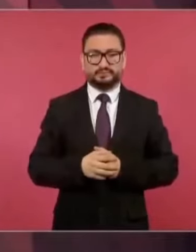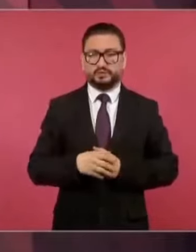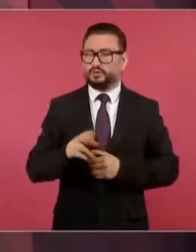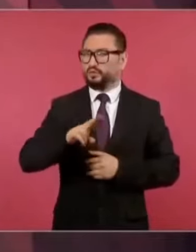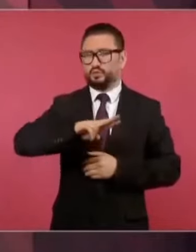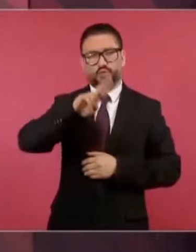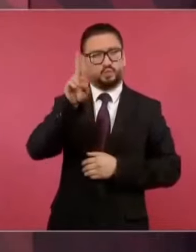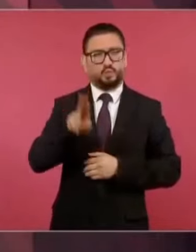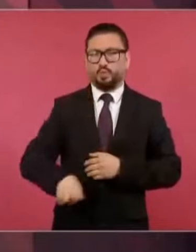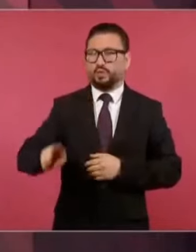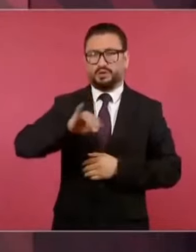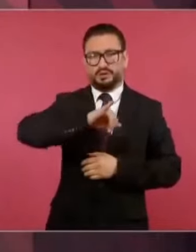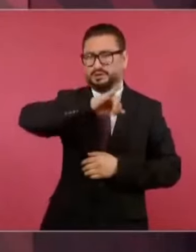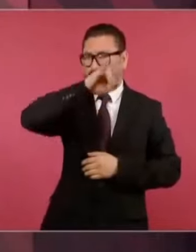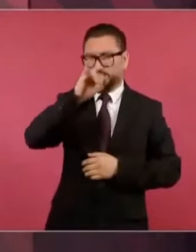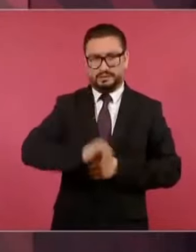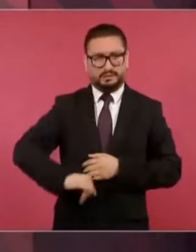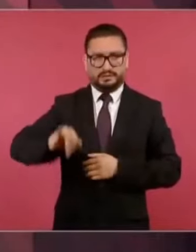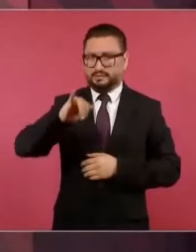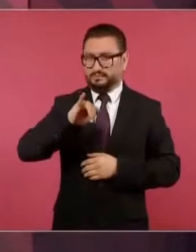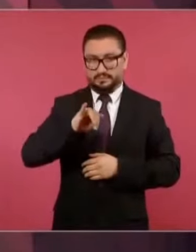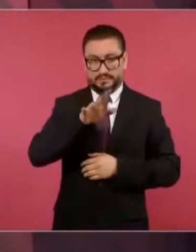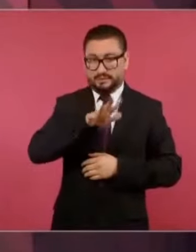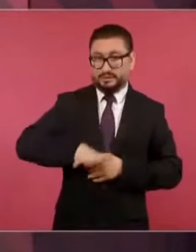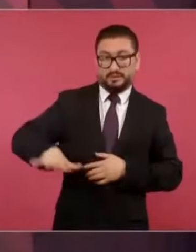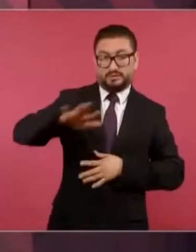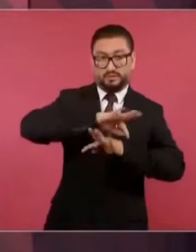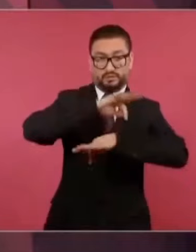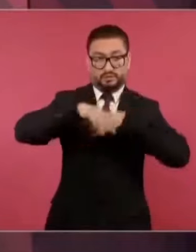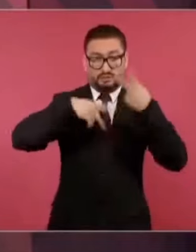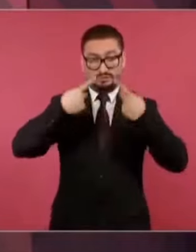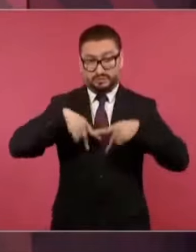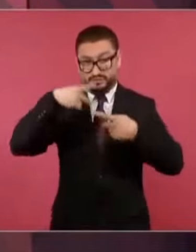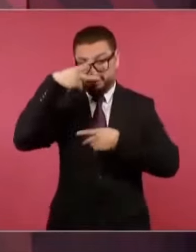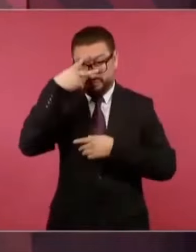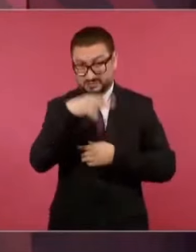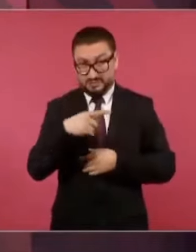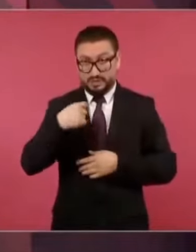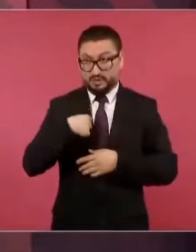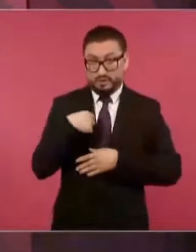nunca jamás voy a traicionar al pueblo, porque sería traicionarme